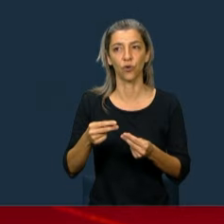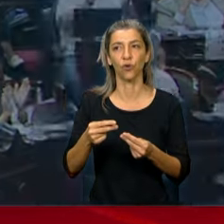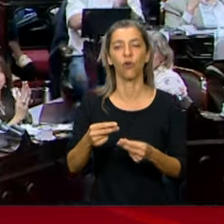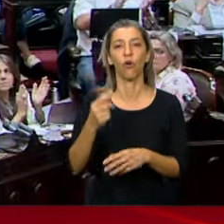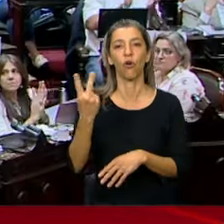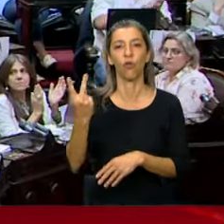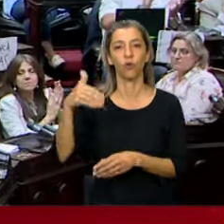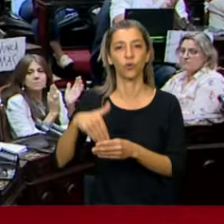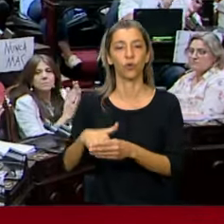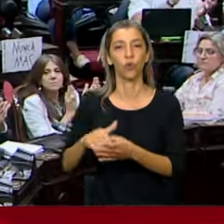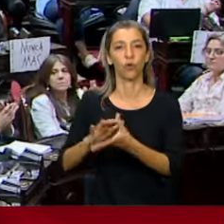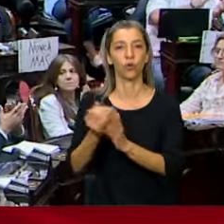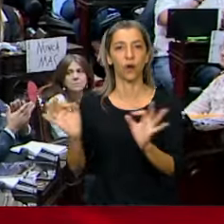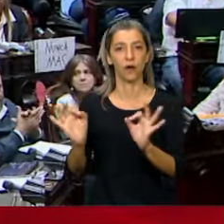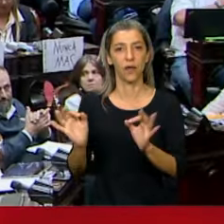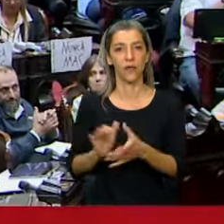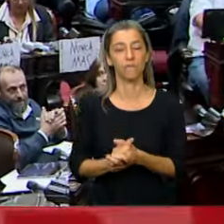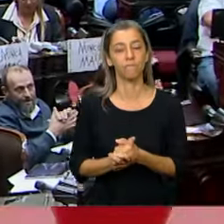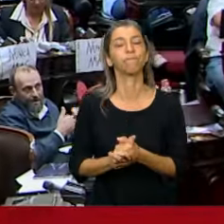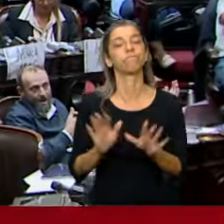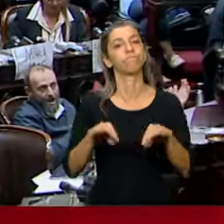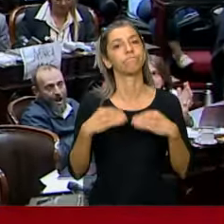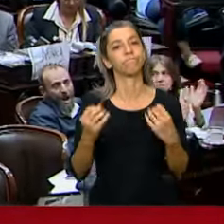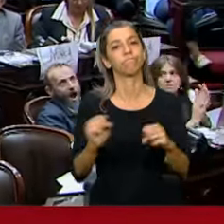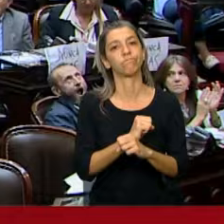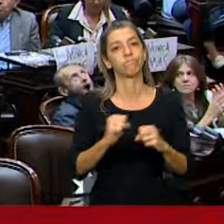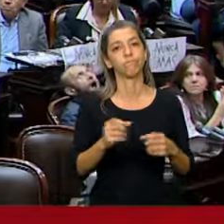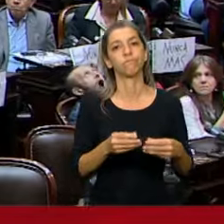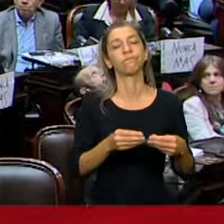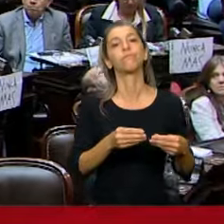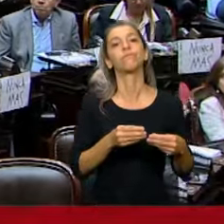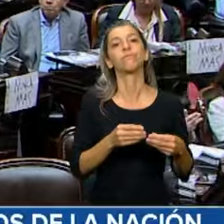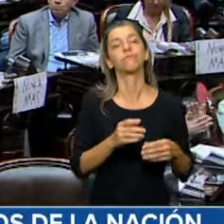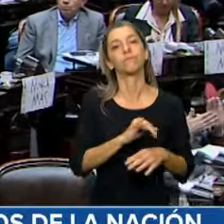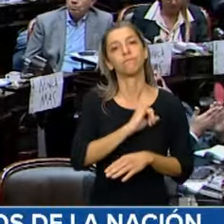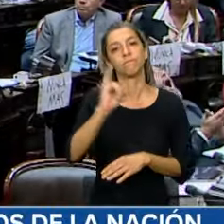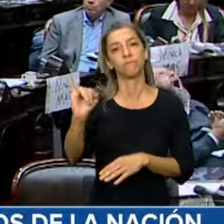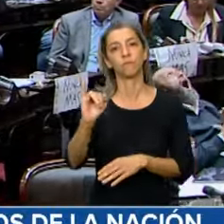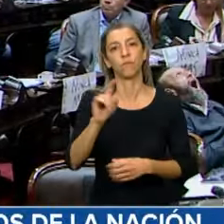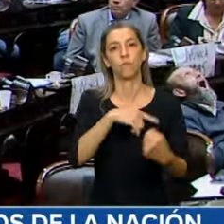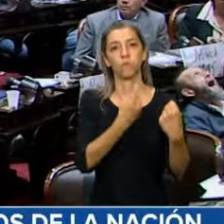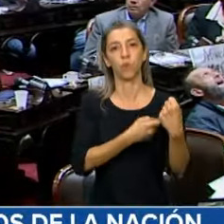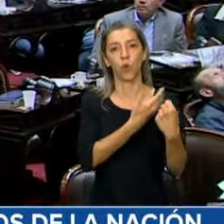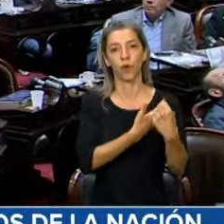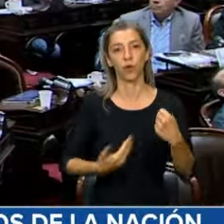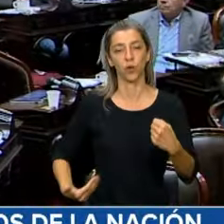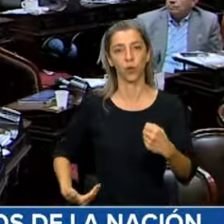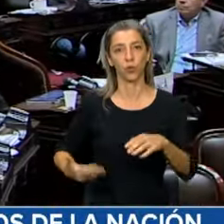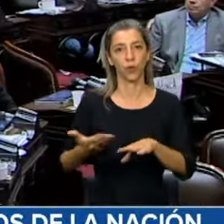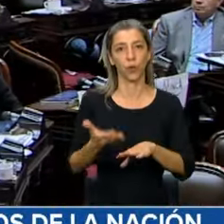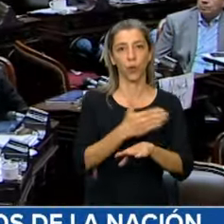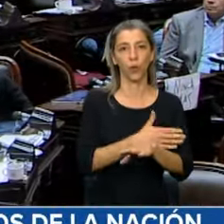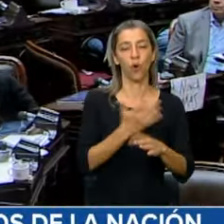resulta afirmativa se comunicará al poder ejecutivo en la reunión de labor parlamentaria se